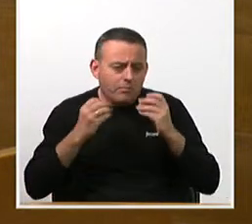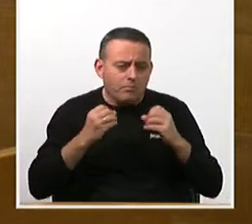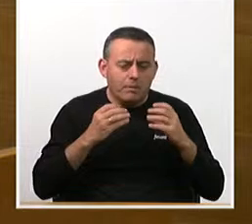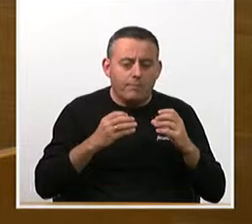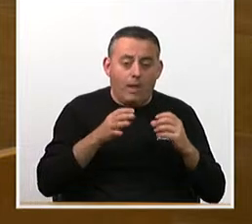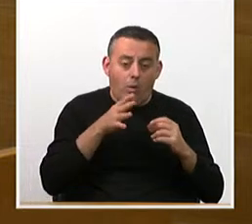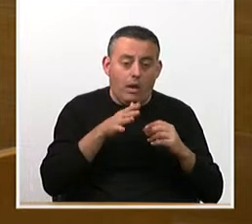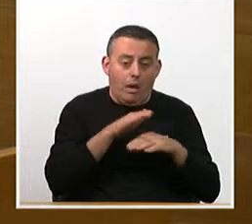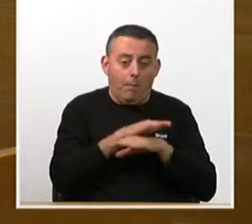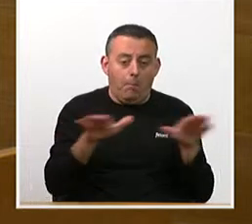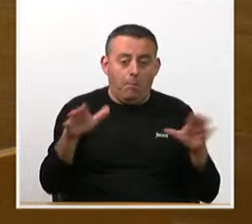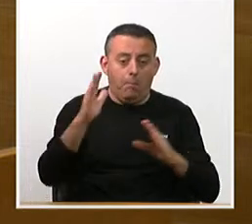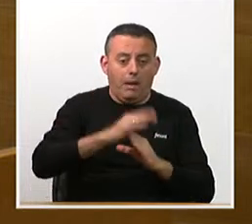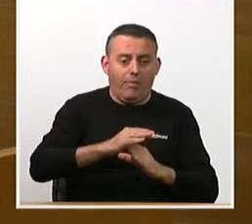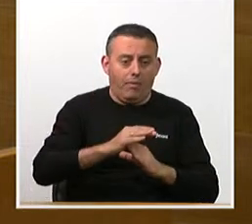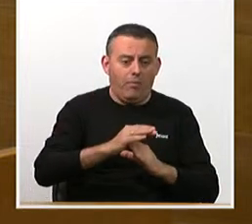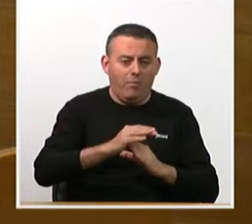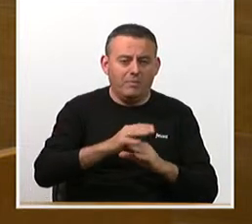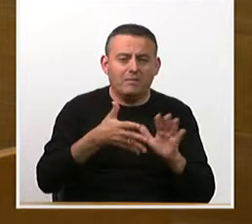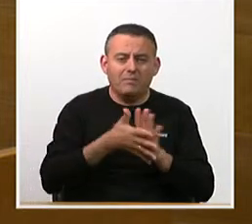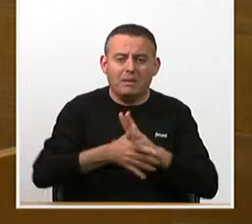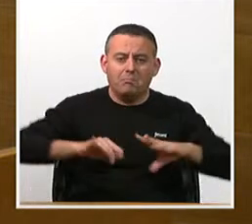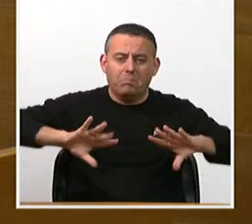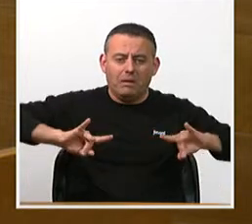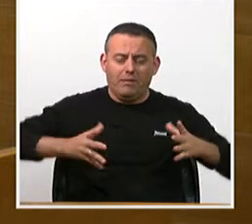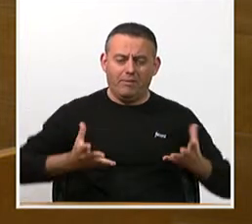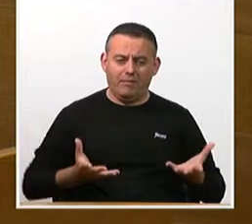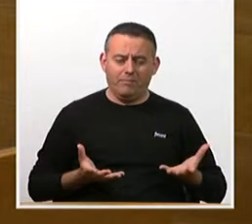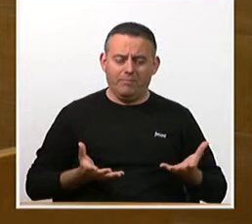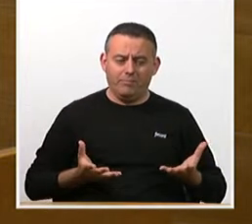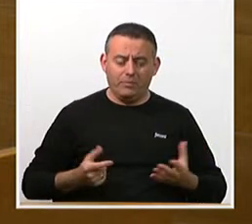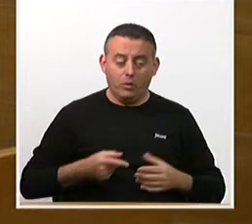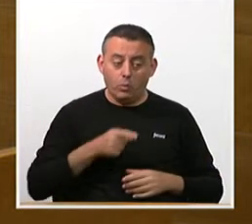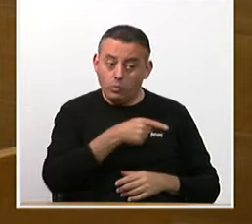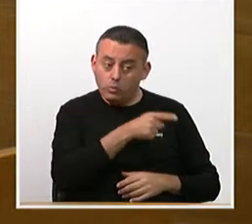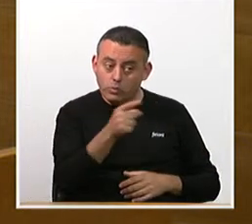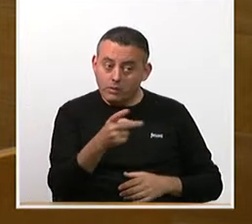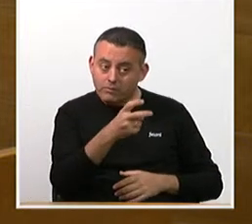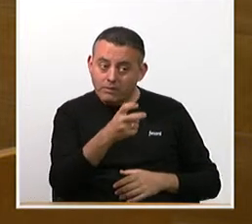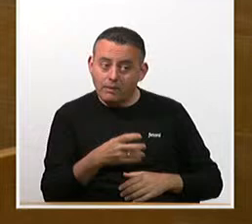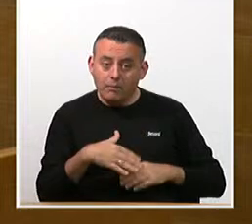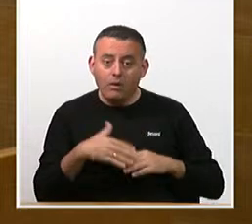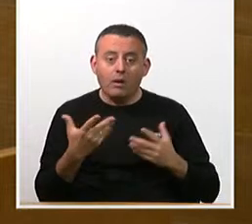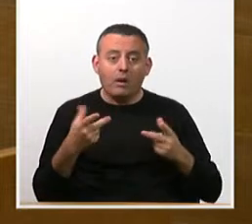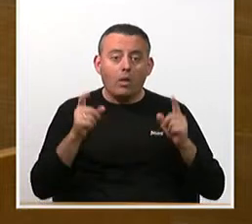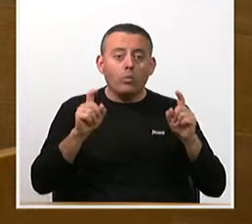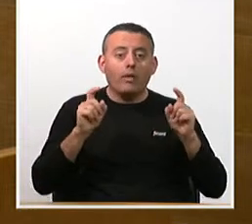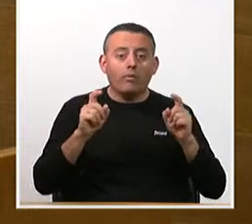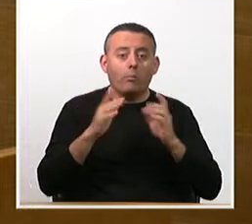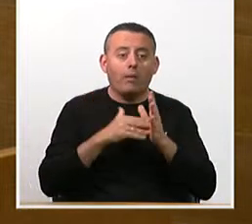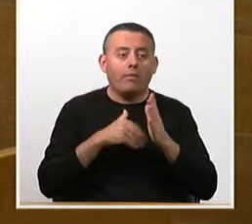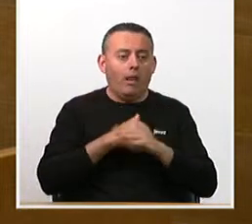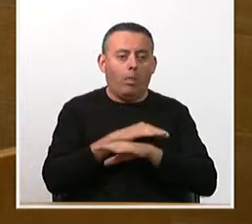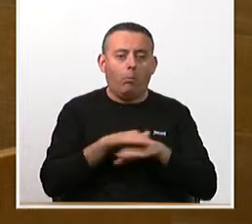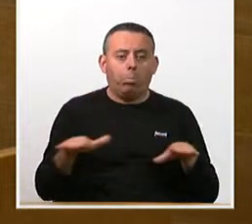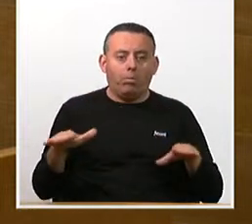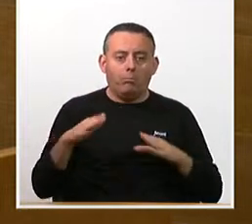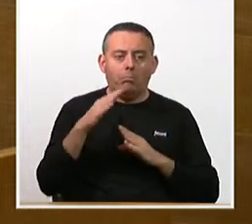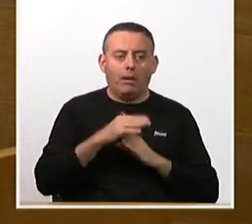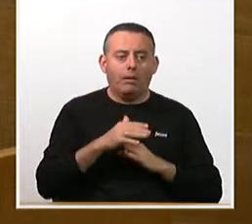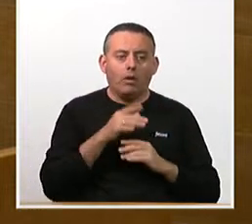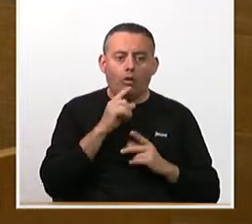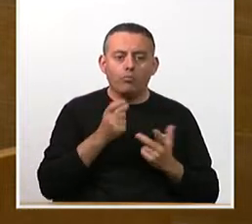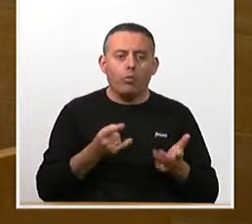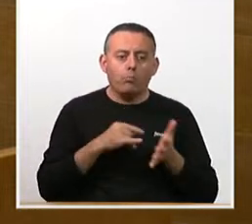servirá azar la educ pública valenciana saber quién es el proyect Queen perar